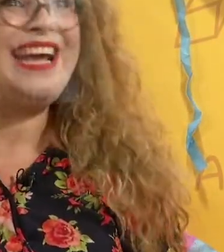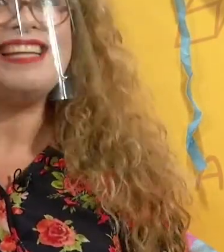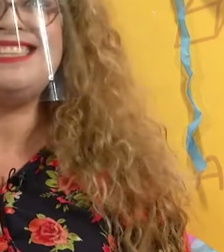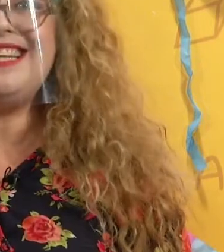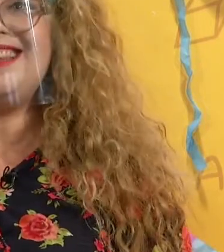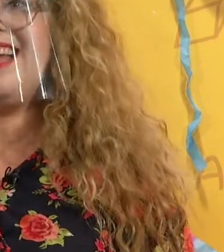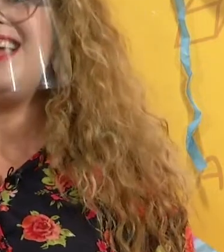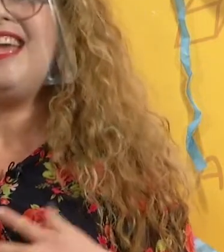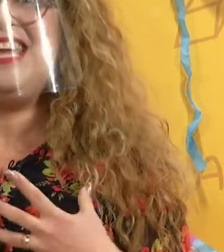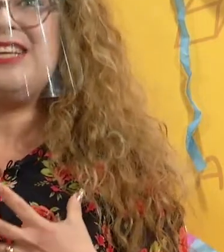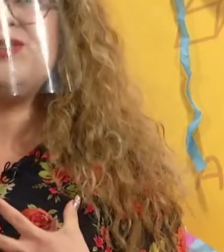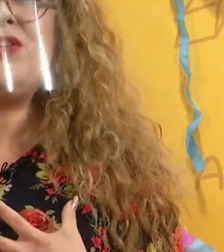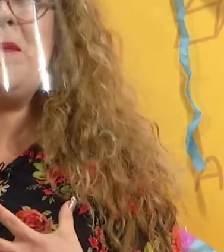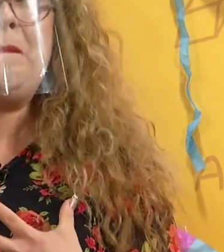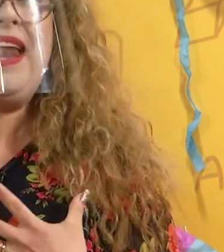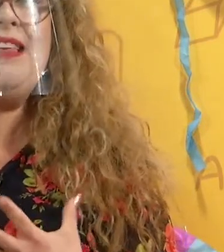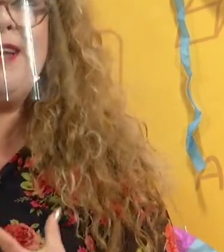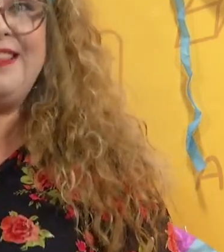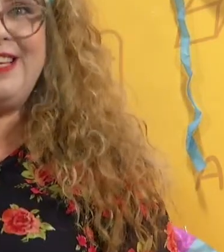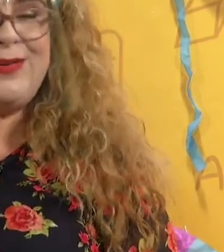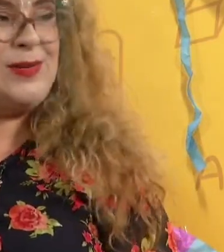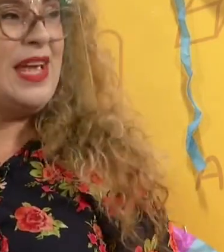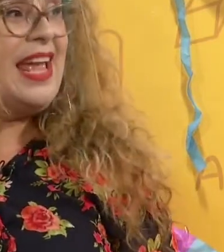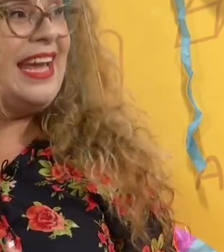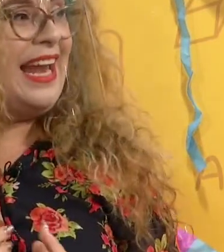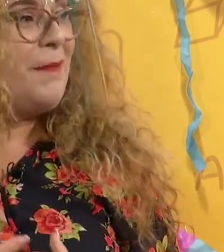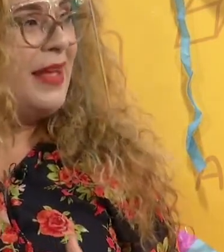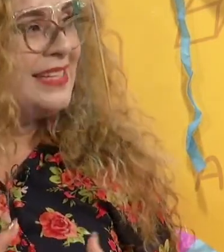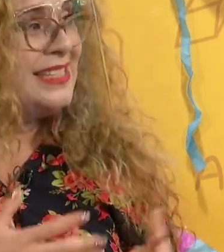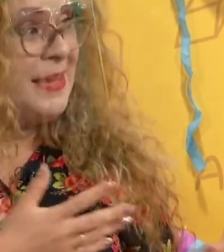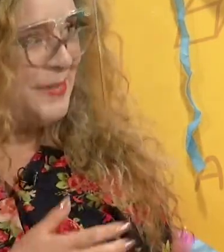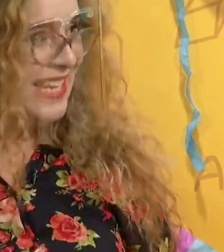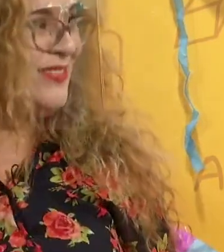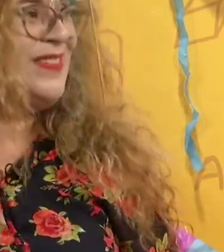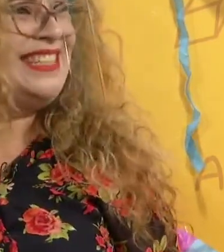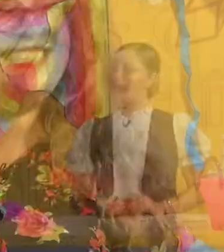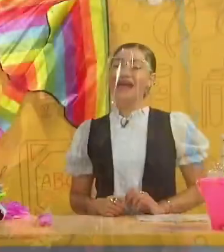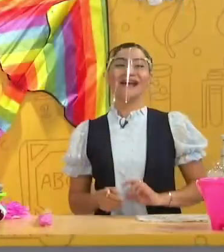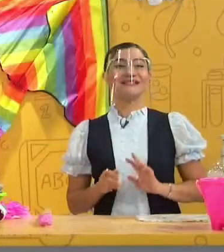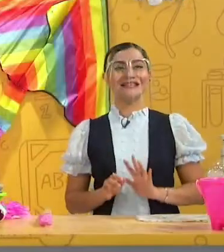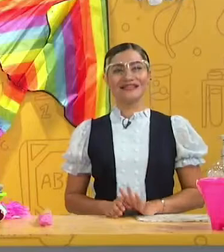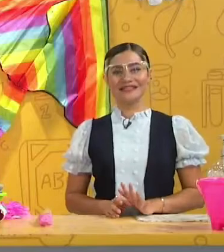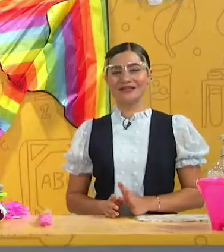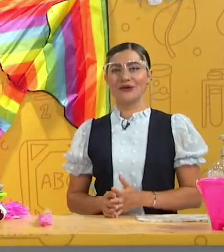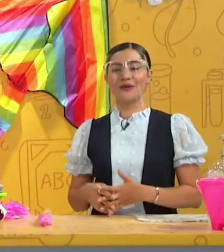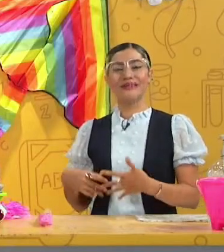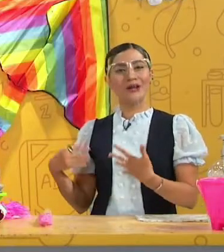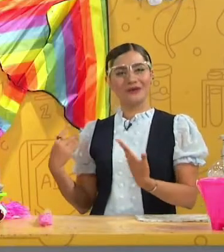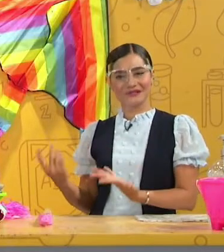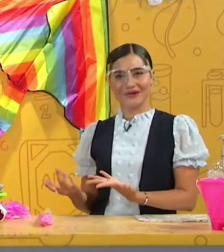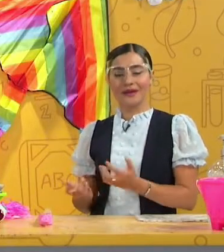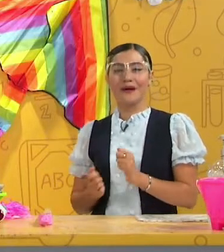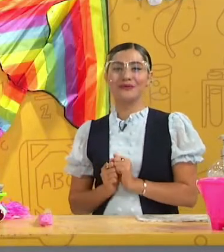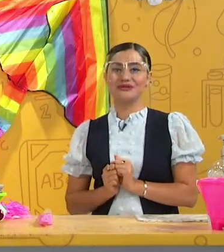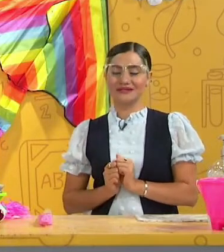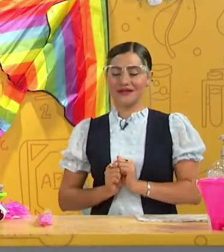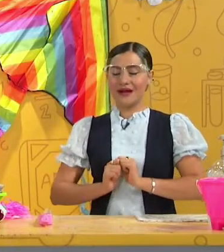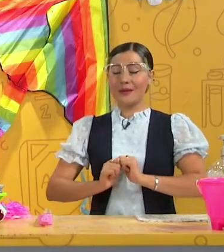todos en casita y esos son para divertirnos. ¿Qué le parece si empezamos, maestra? Así es, teacher. Como ahorita lo